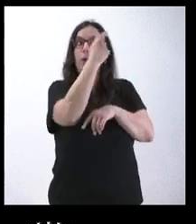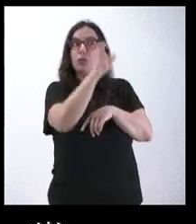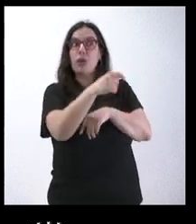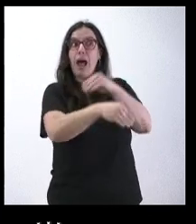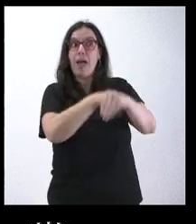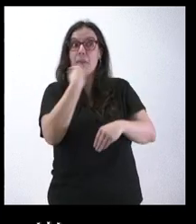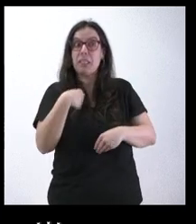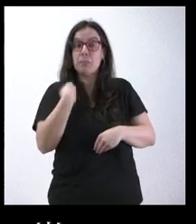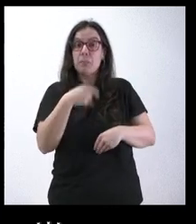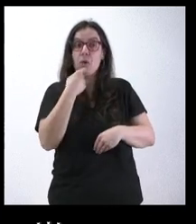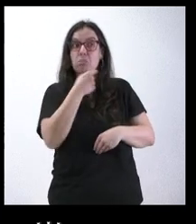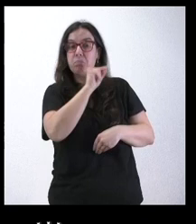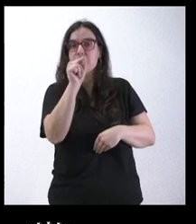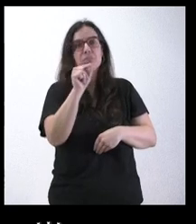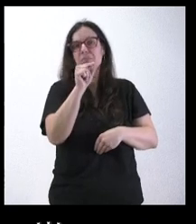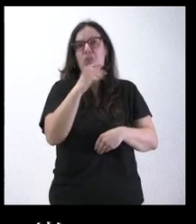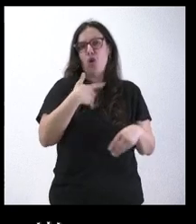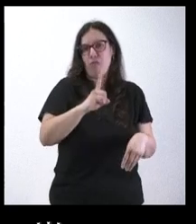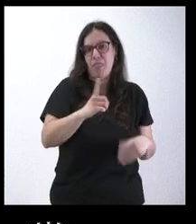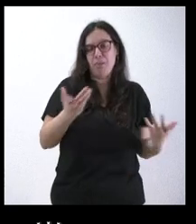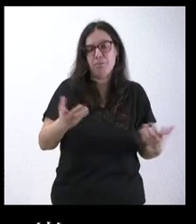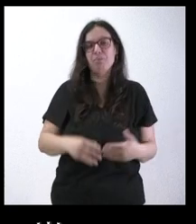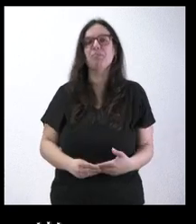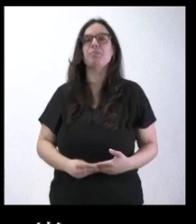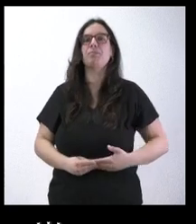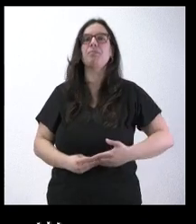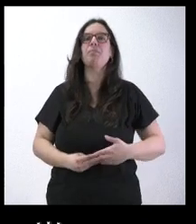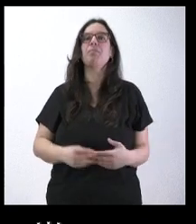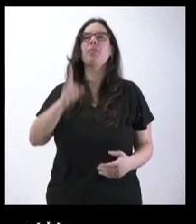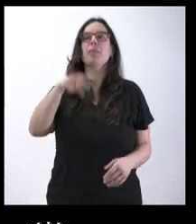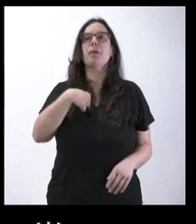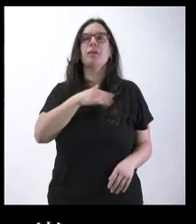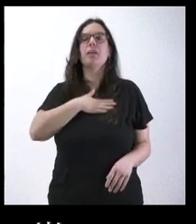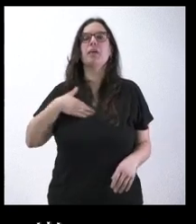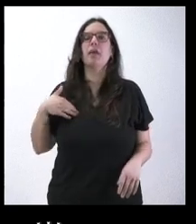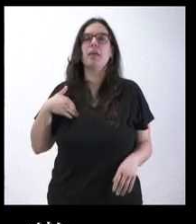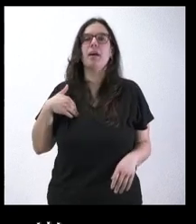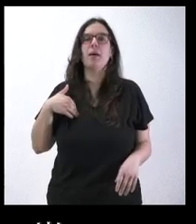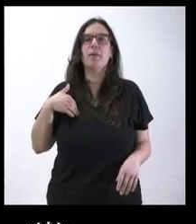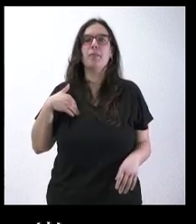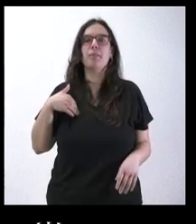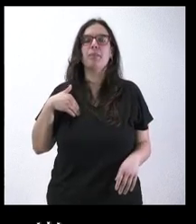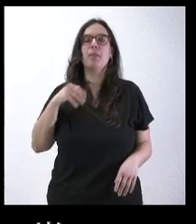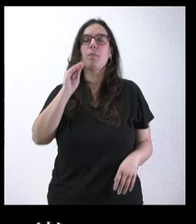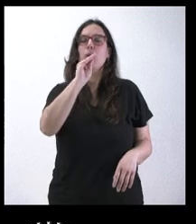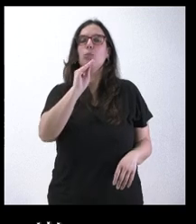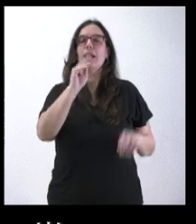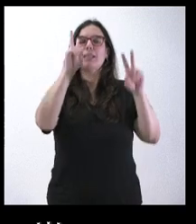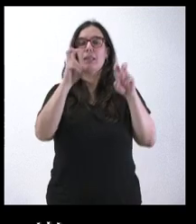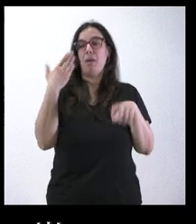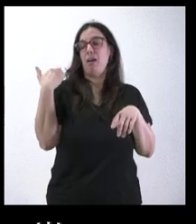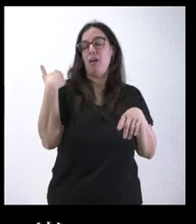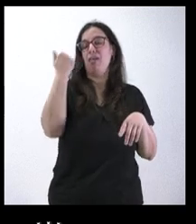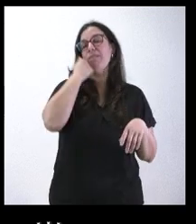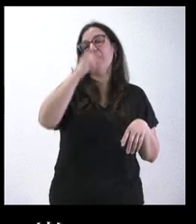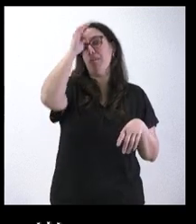propio gobierno y por otro lado quería preguntarle e respecto a al tema que ha surgido este fin de